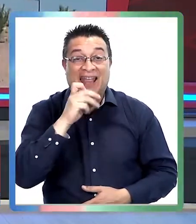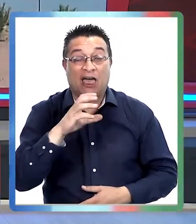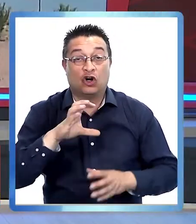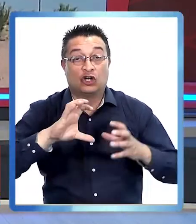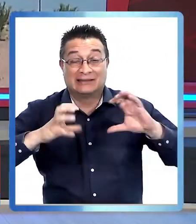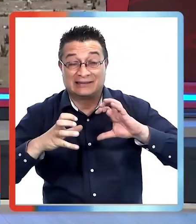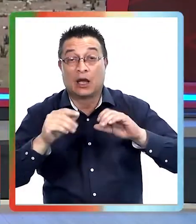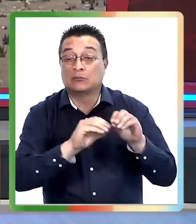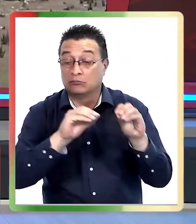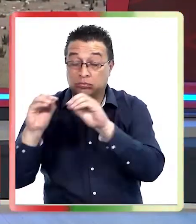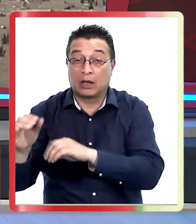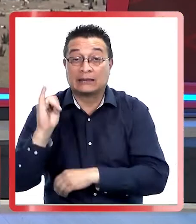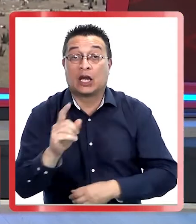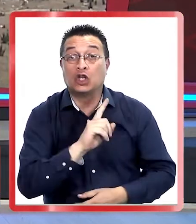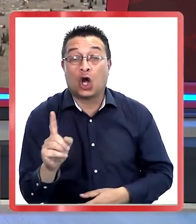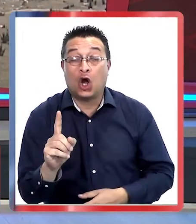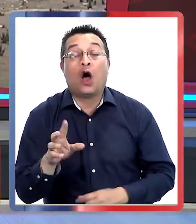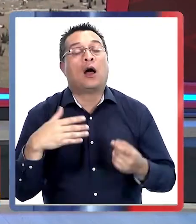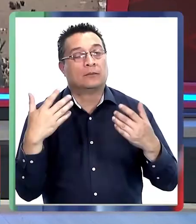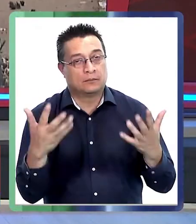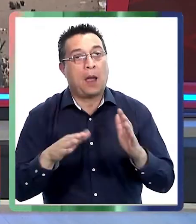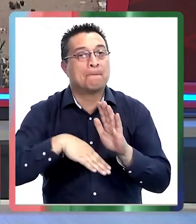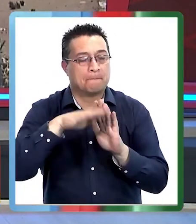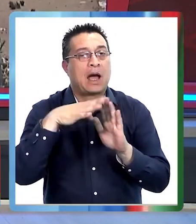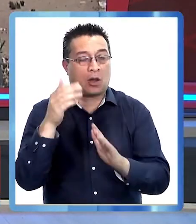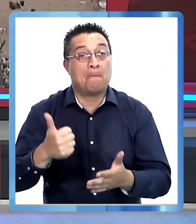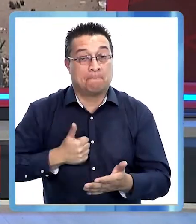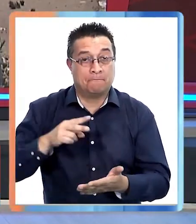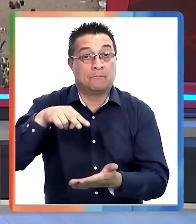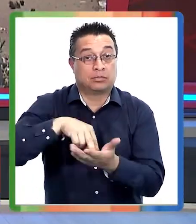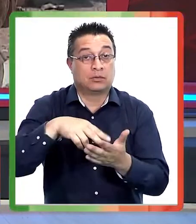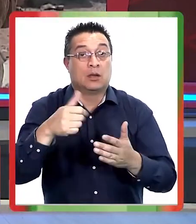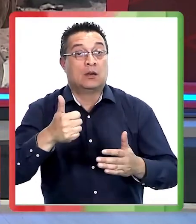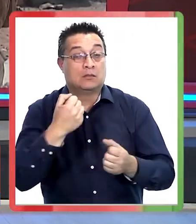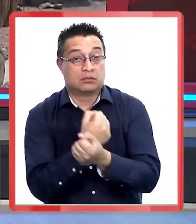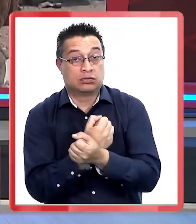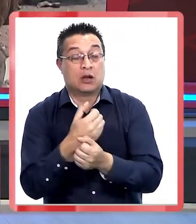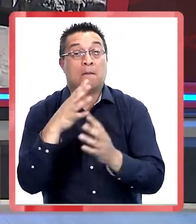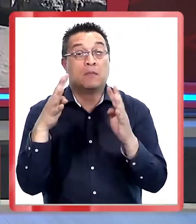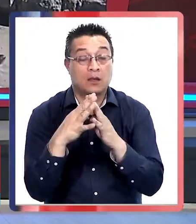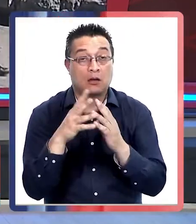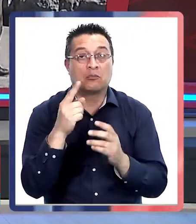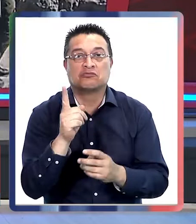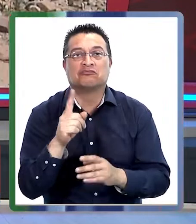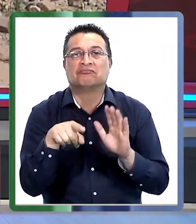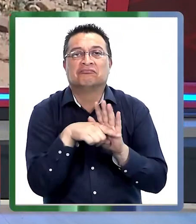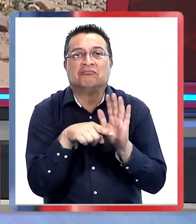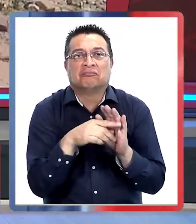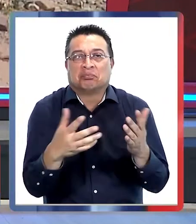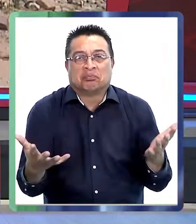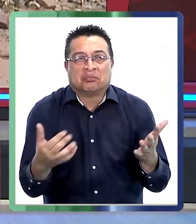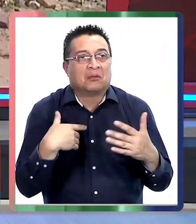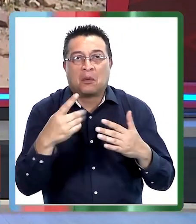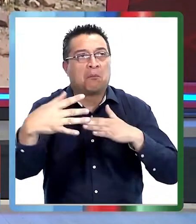debe extenderse o no, pero sí están de acuerdo en que la mayor presencia policial y militar en la frontera no ha tenido efecto porque